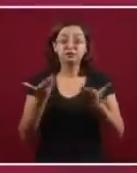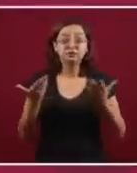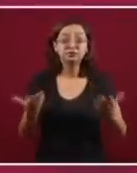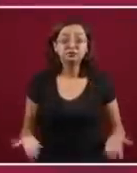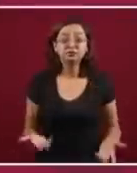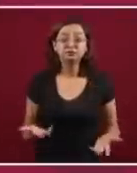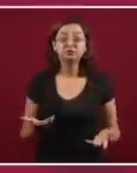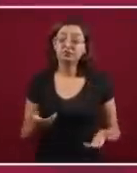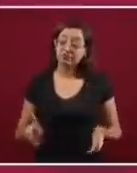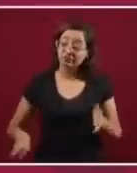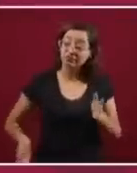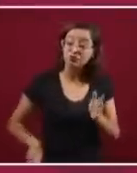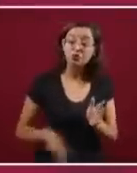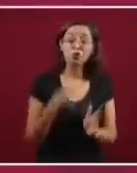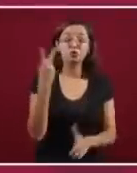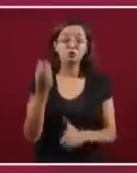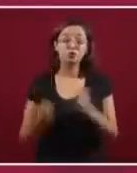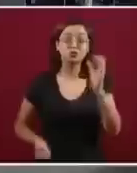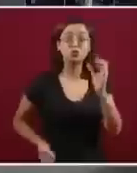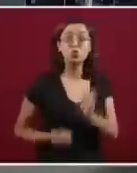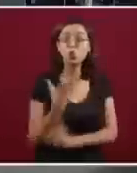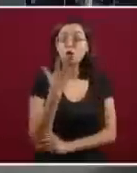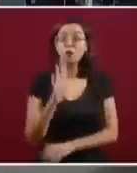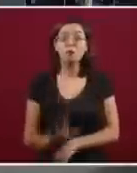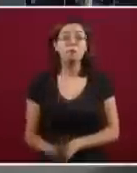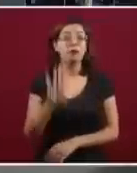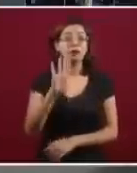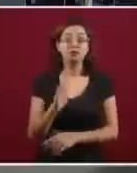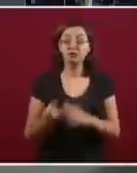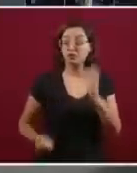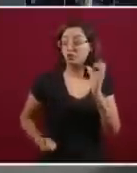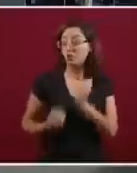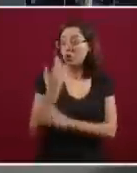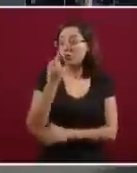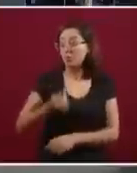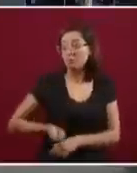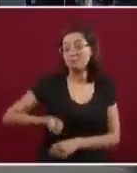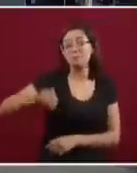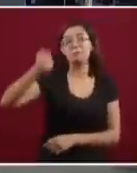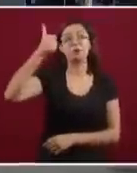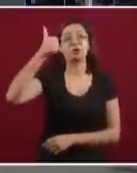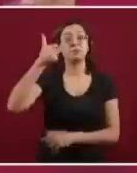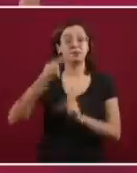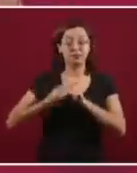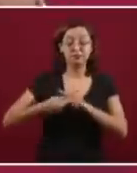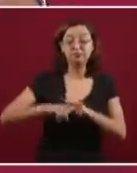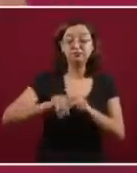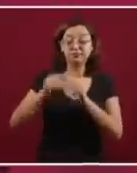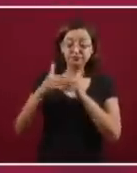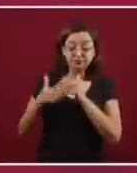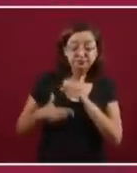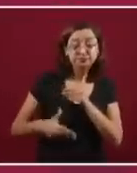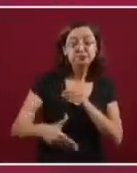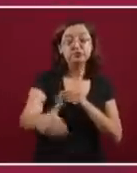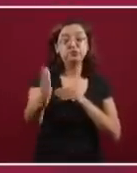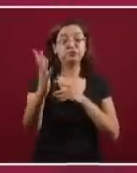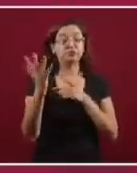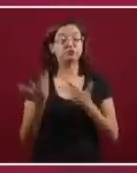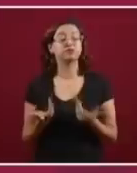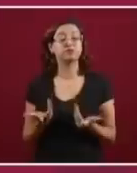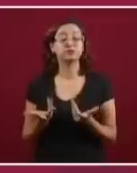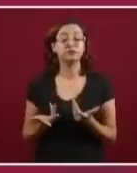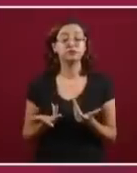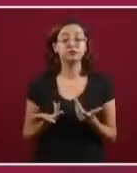de lo inédito estamos empezando una etapa